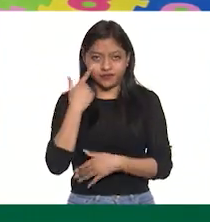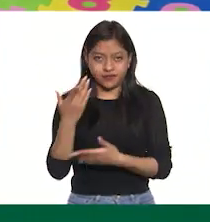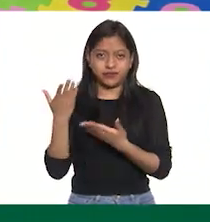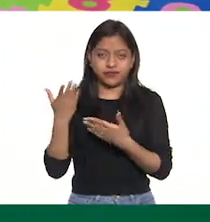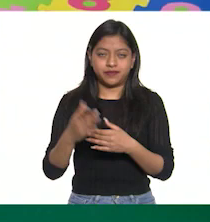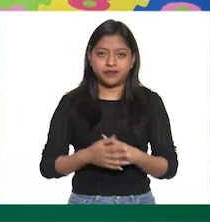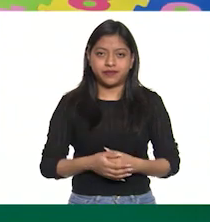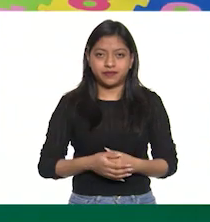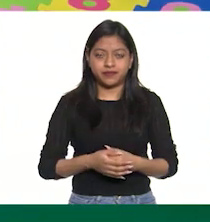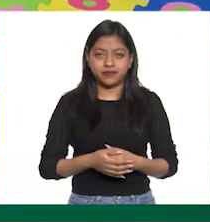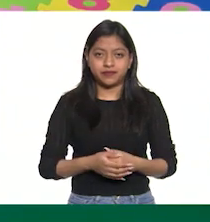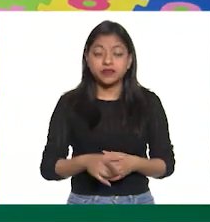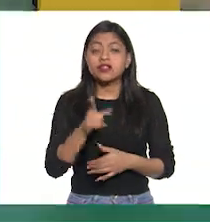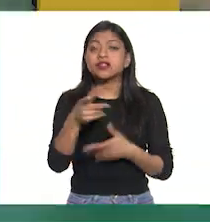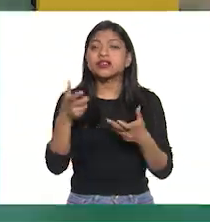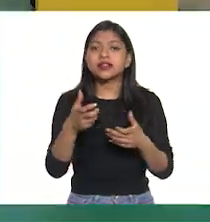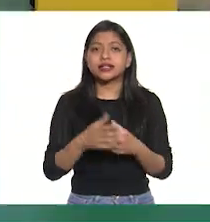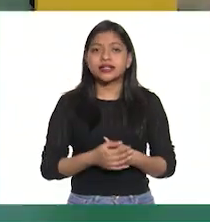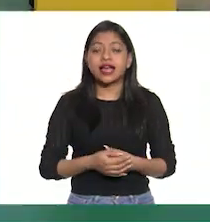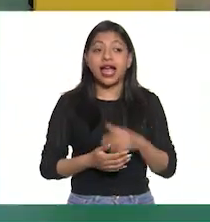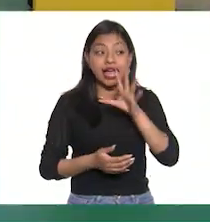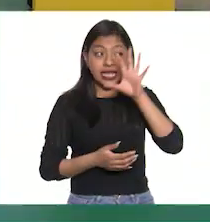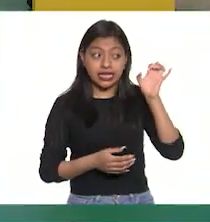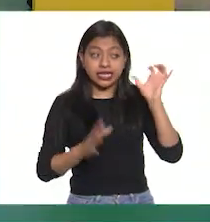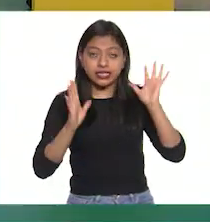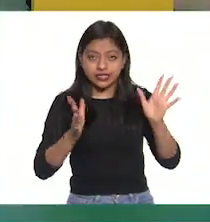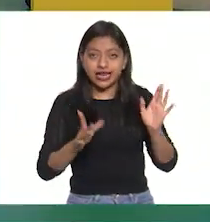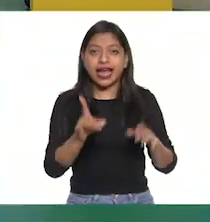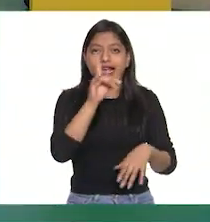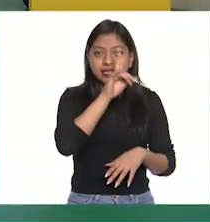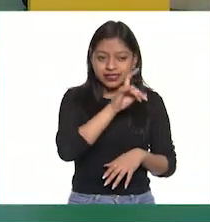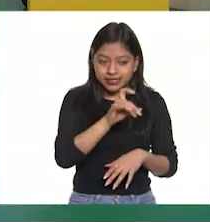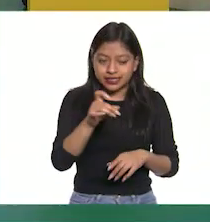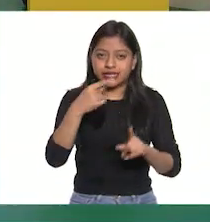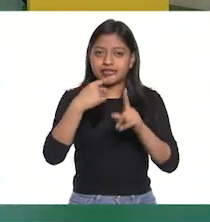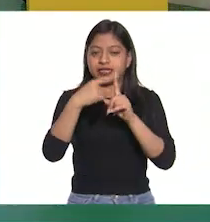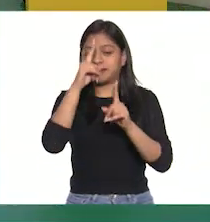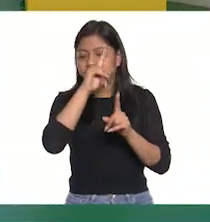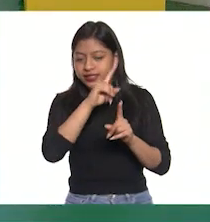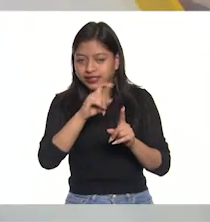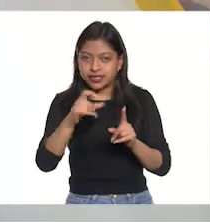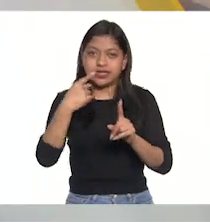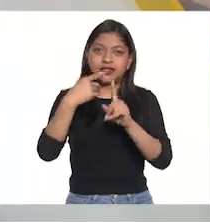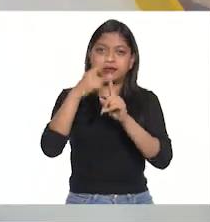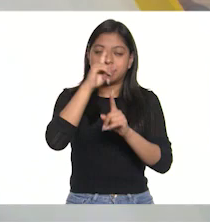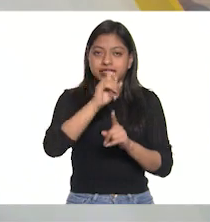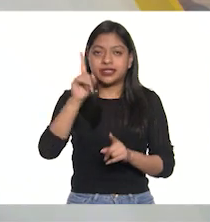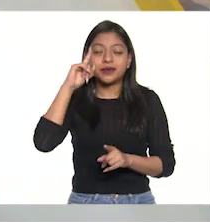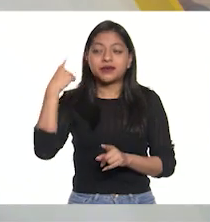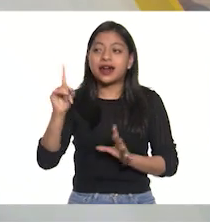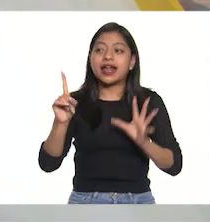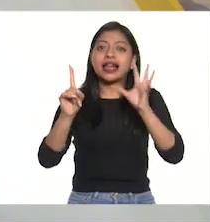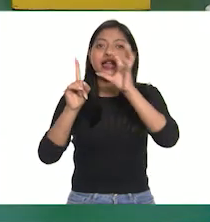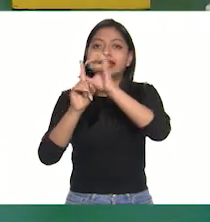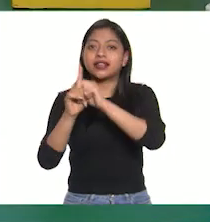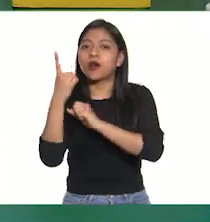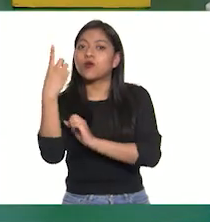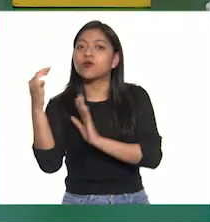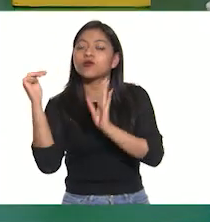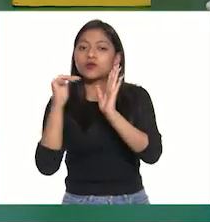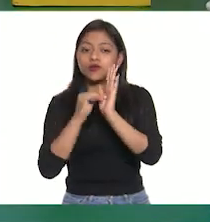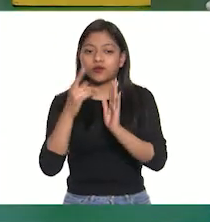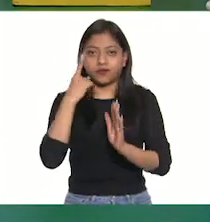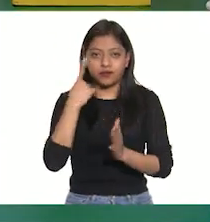500. Ajá. ¿Y después de ahí qué vas a hacer? Después voy a contar de 100 en 100. Muy hasta bien. Llegar a 1000. Entonces, si cuentas 100, ¿a qué número